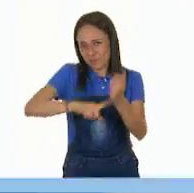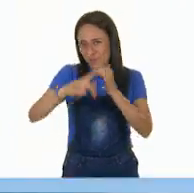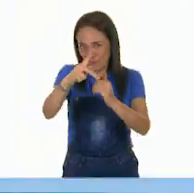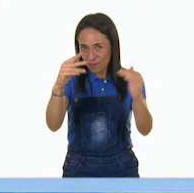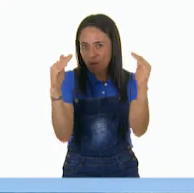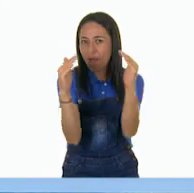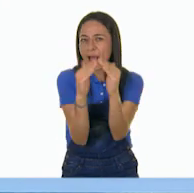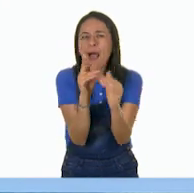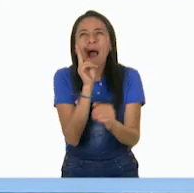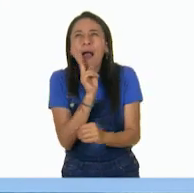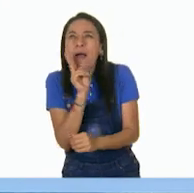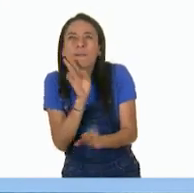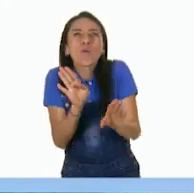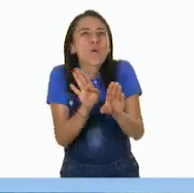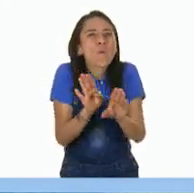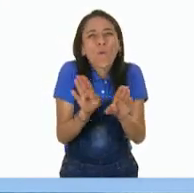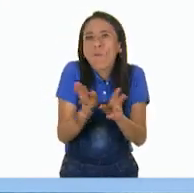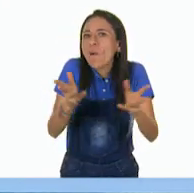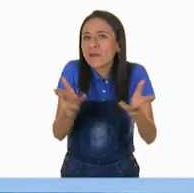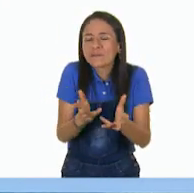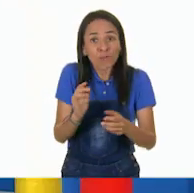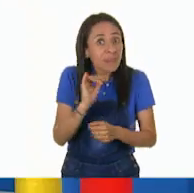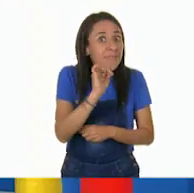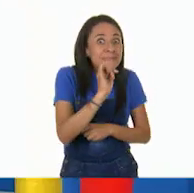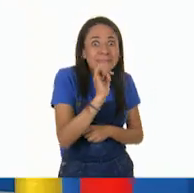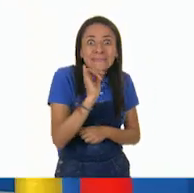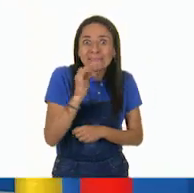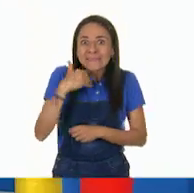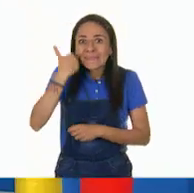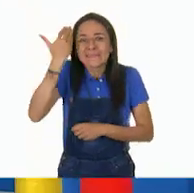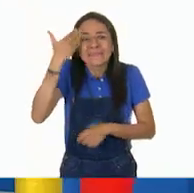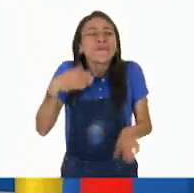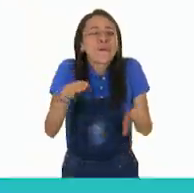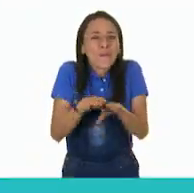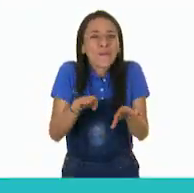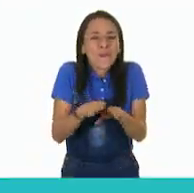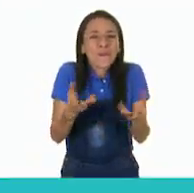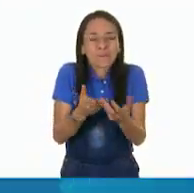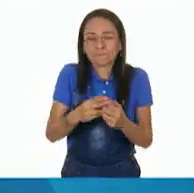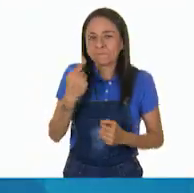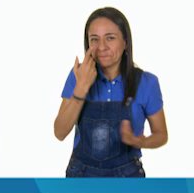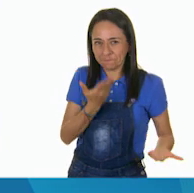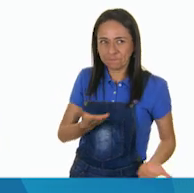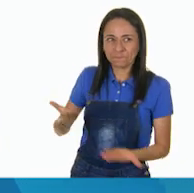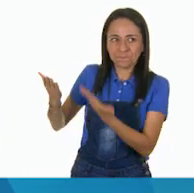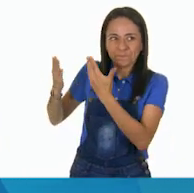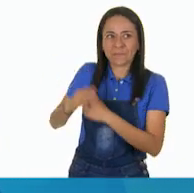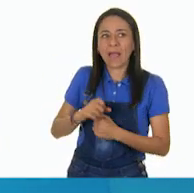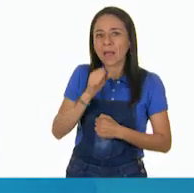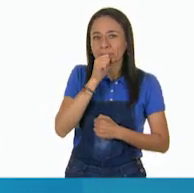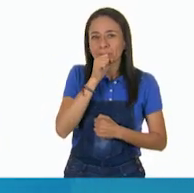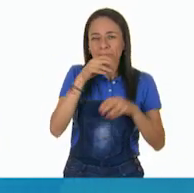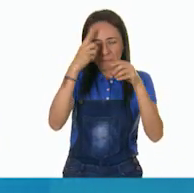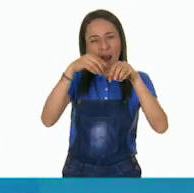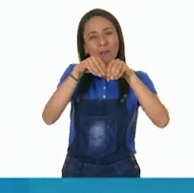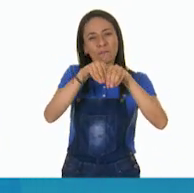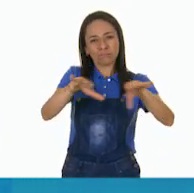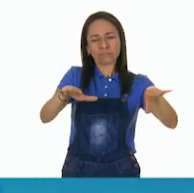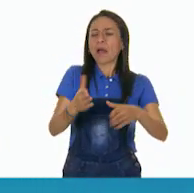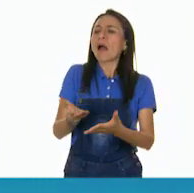si vamos a hacer una crisis yo muy bien aquí tenemos un anuncio publicitario a ver que vemos en el